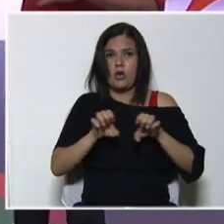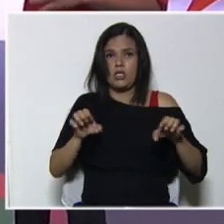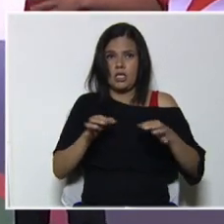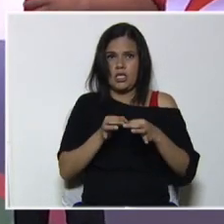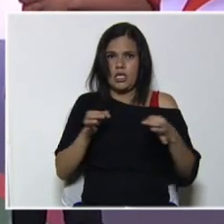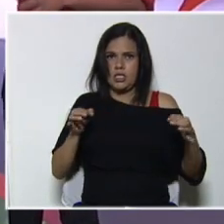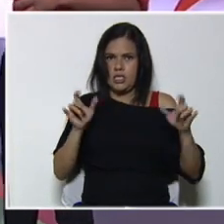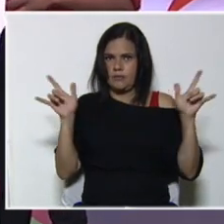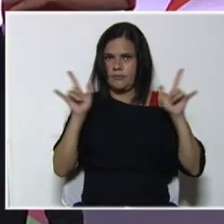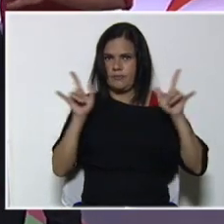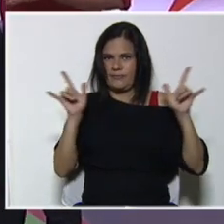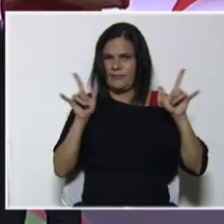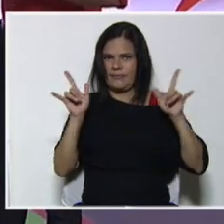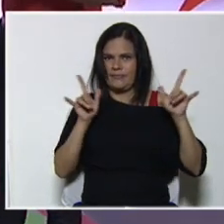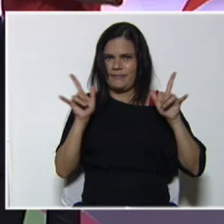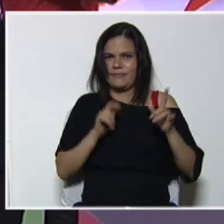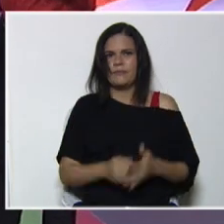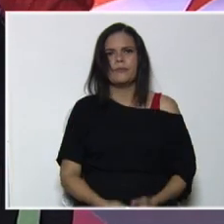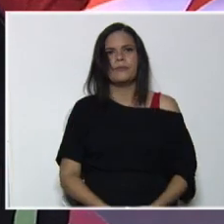despedimos. Hasta luego.